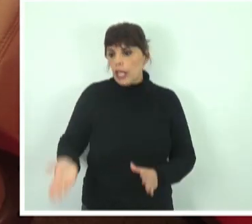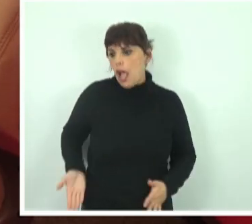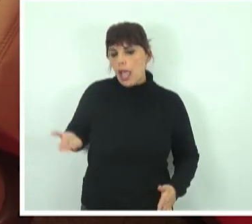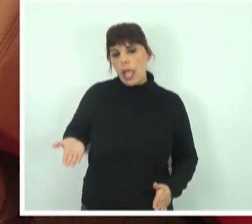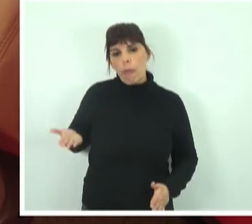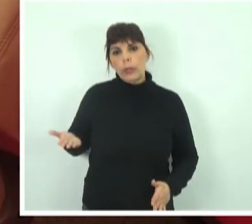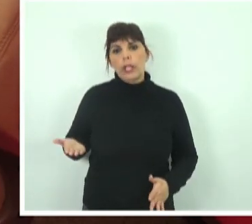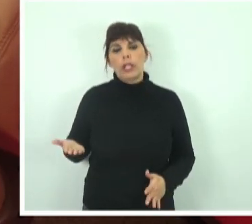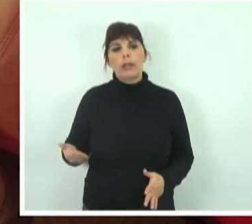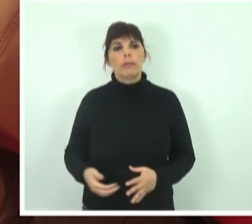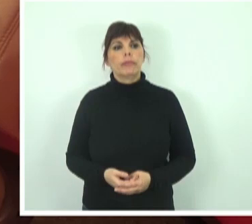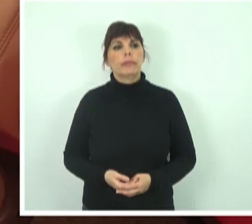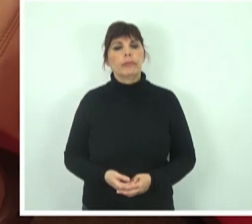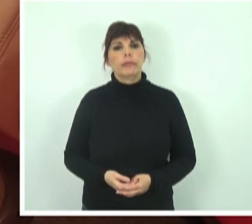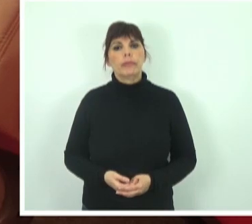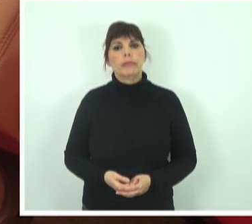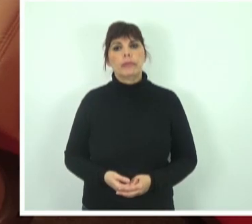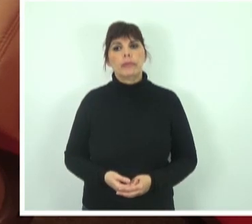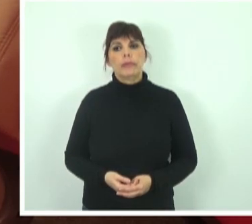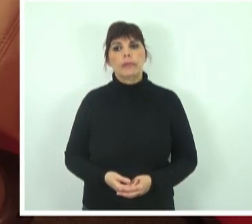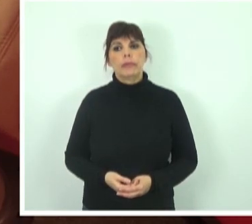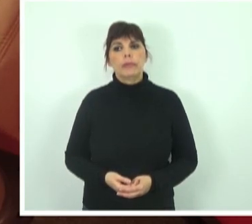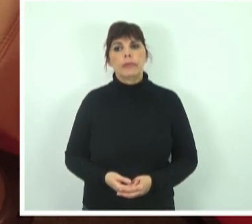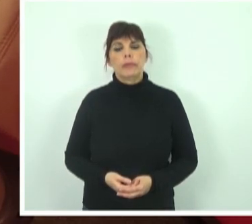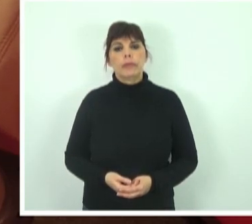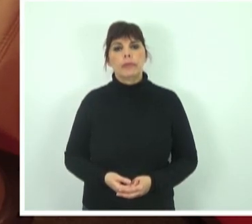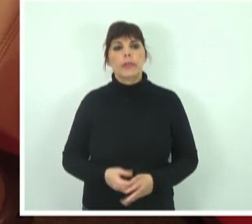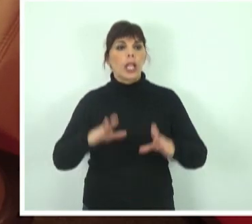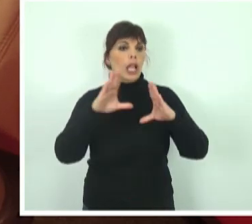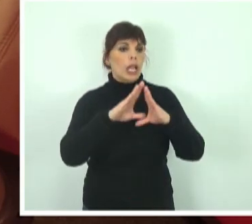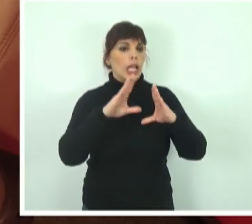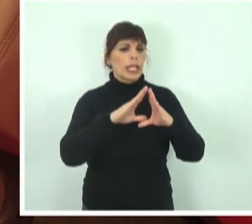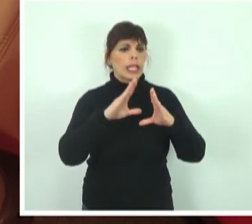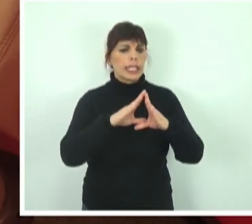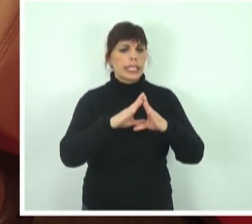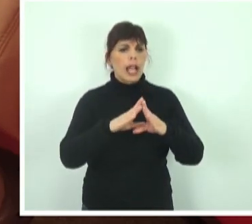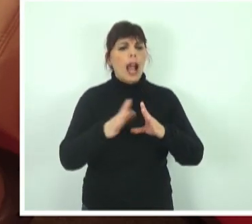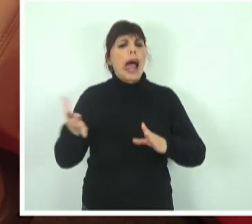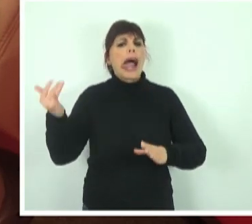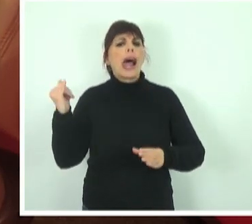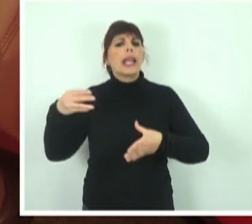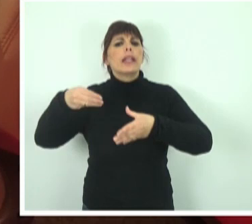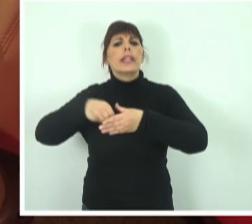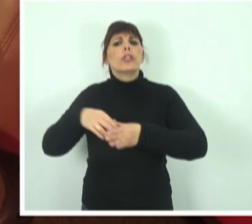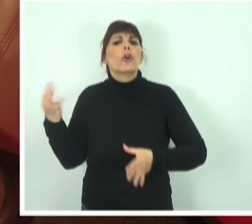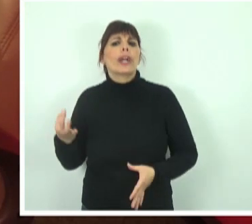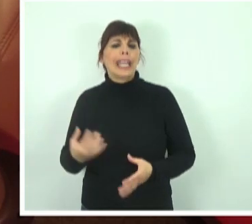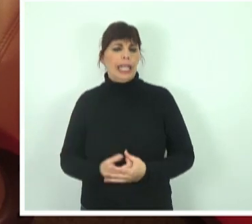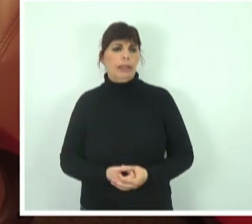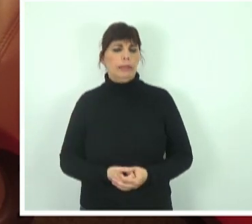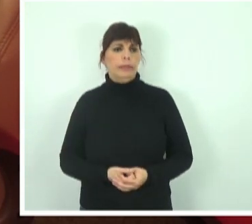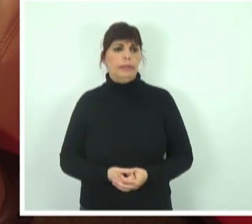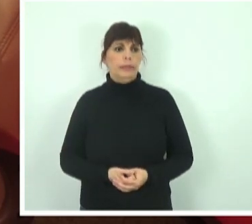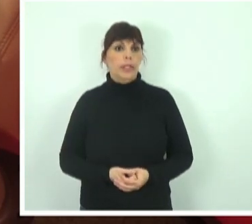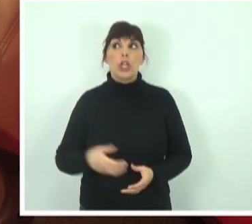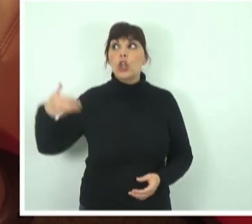tan importante, tiene el poder de su presencia. Como dice el Señor en Mateo capítulo